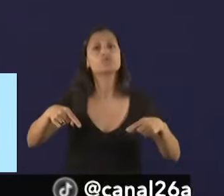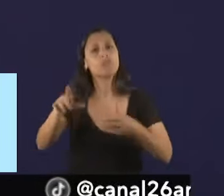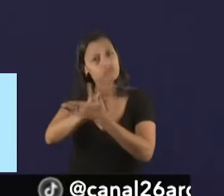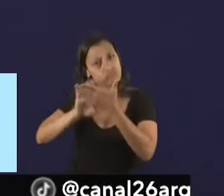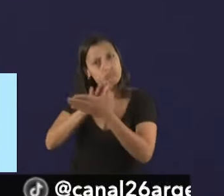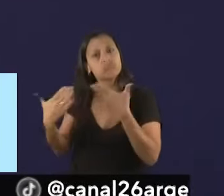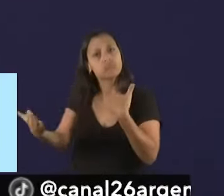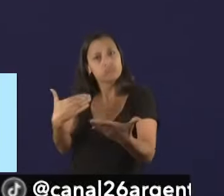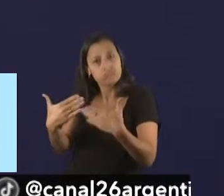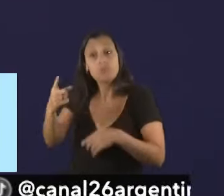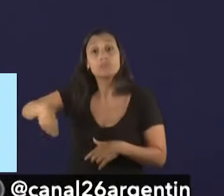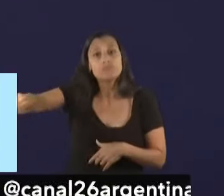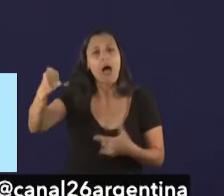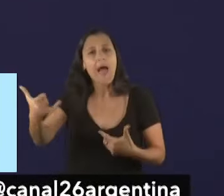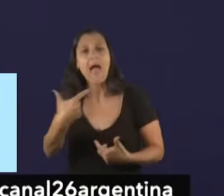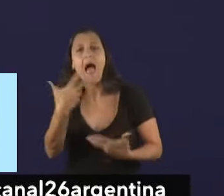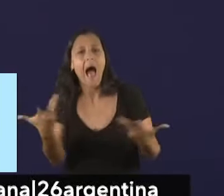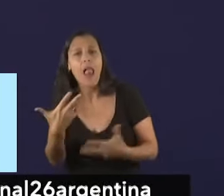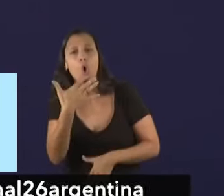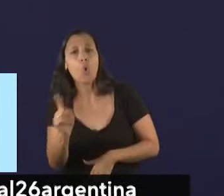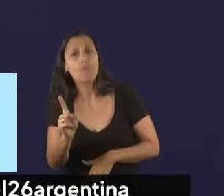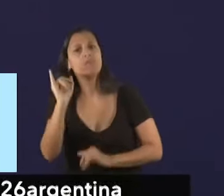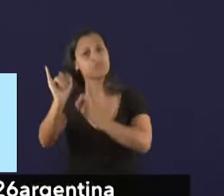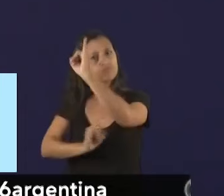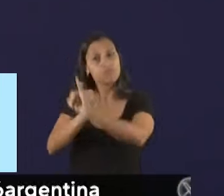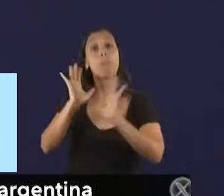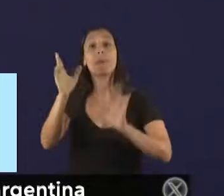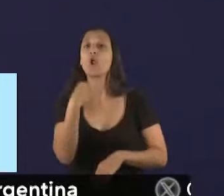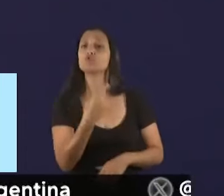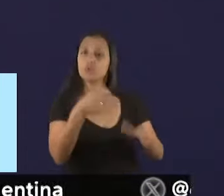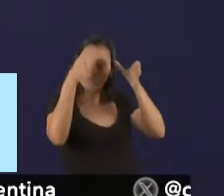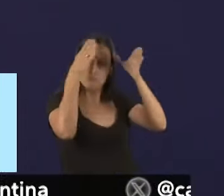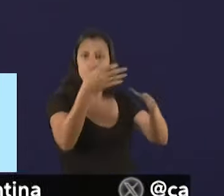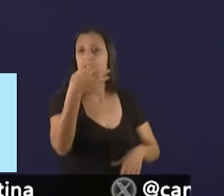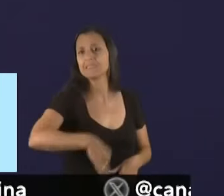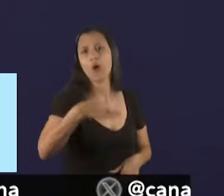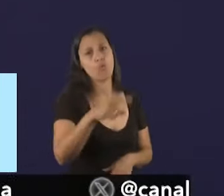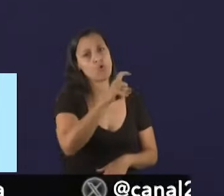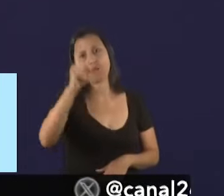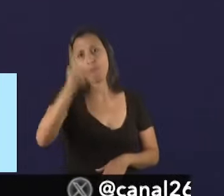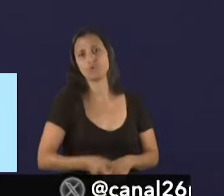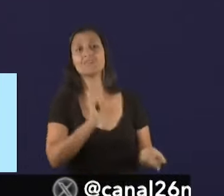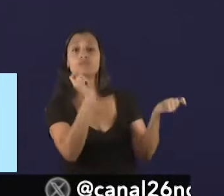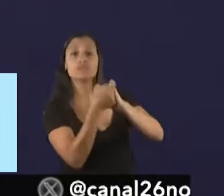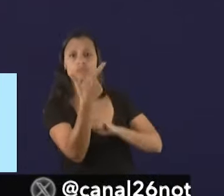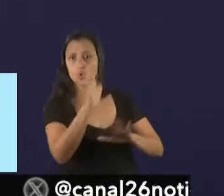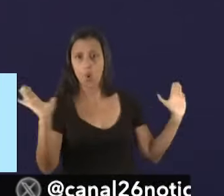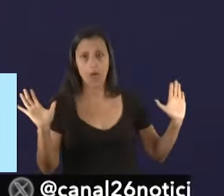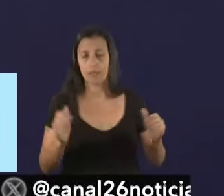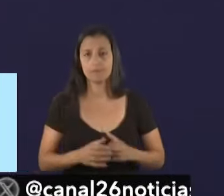tipo de confusión ahora el resto no no el norte es el norte y el norte no se modifica ni se va a modificar